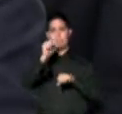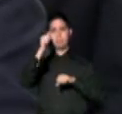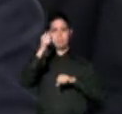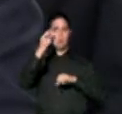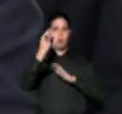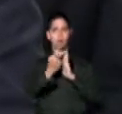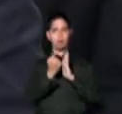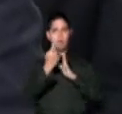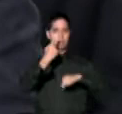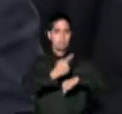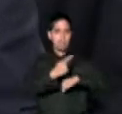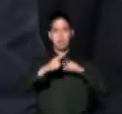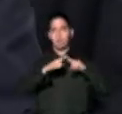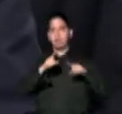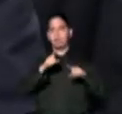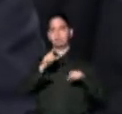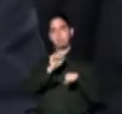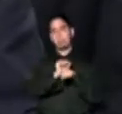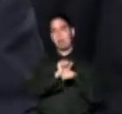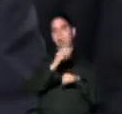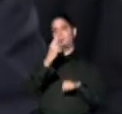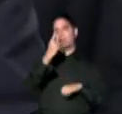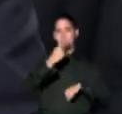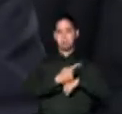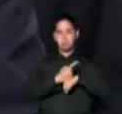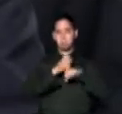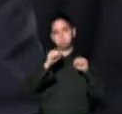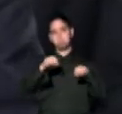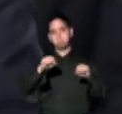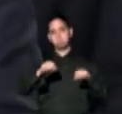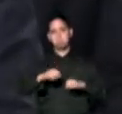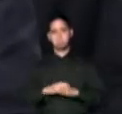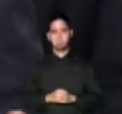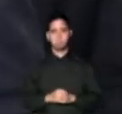laborar solo 4 días. Estas cosas se van a ir trabajando,